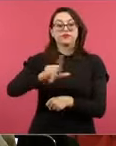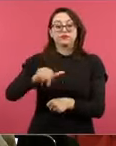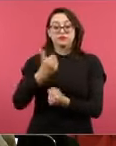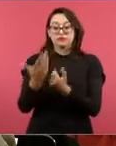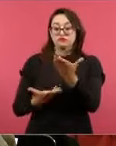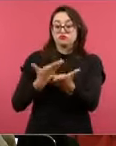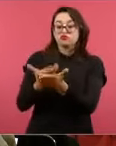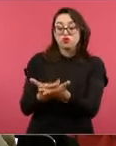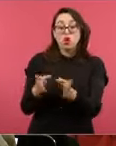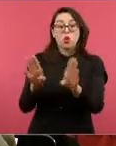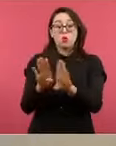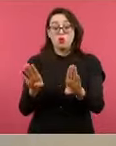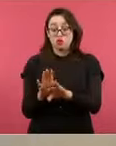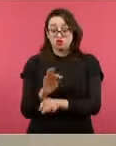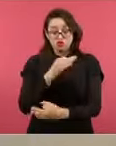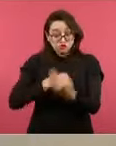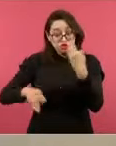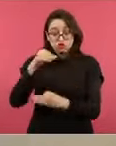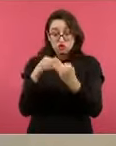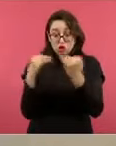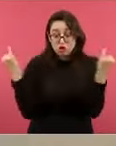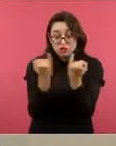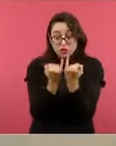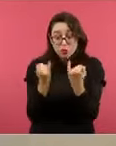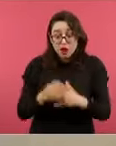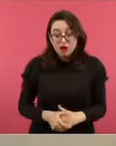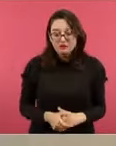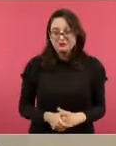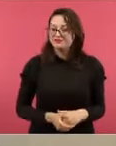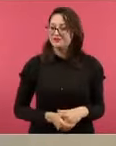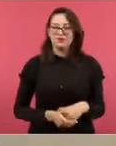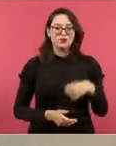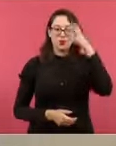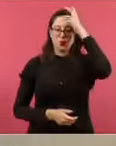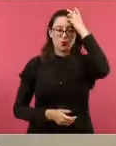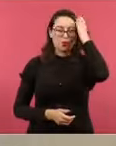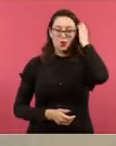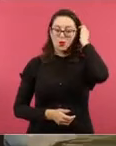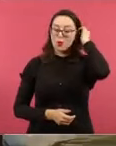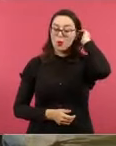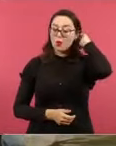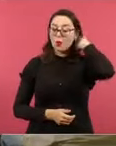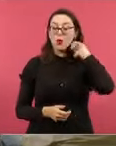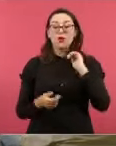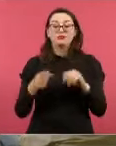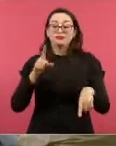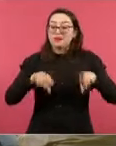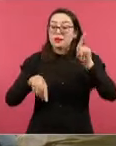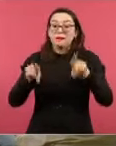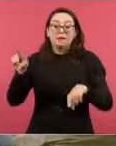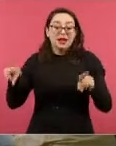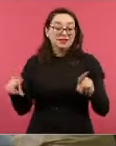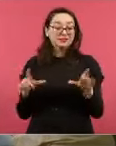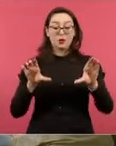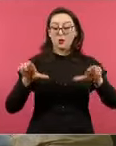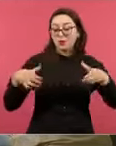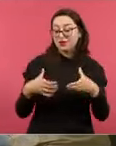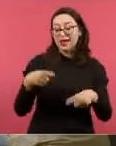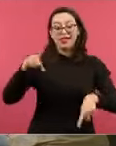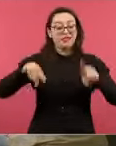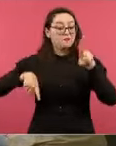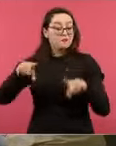No. Por eso existe el libro sin recetas para maestras y maestros. Nada está escrito del todo en un